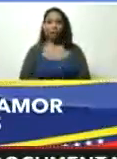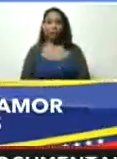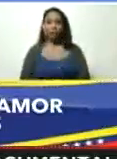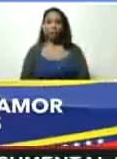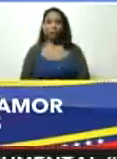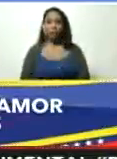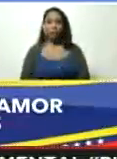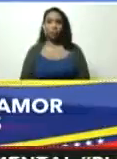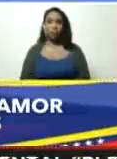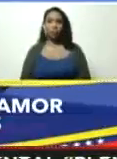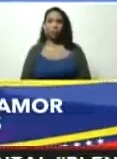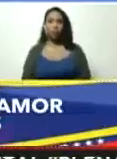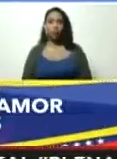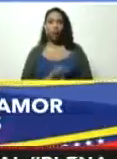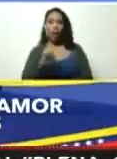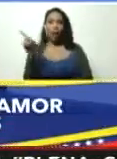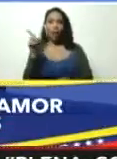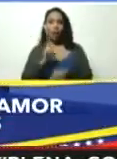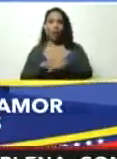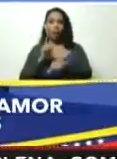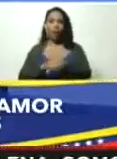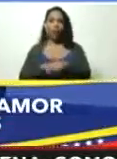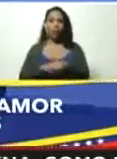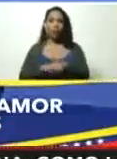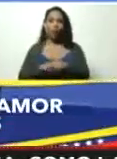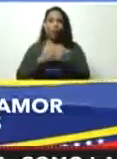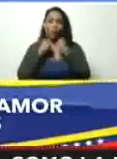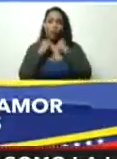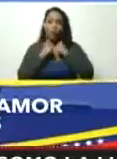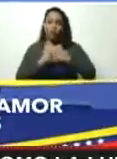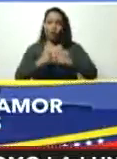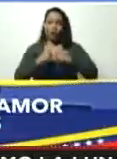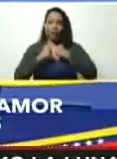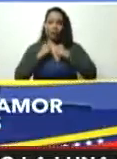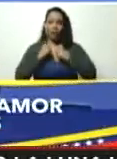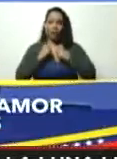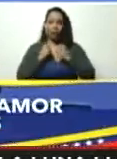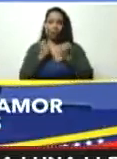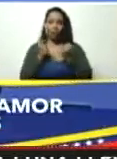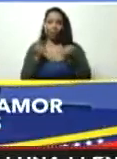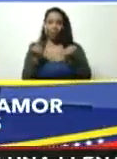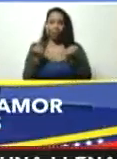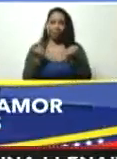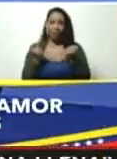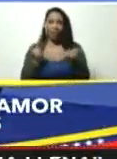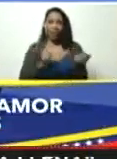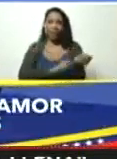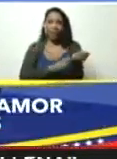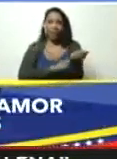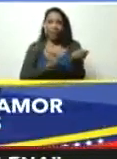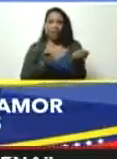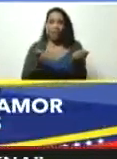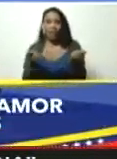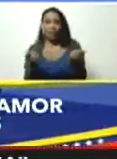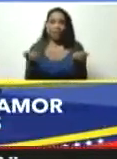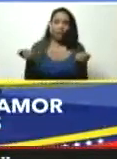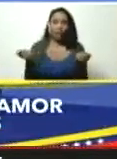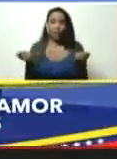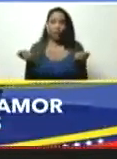se dio aquel momento que fue tenso. Fue un momento que era entre tenso, entre